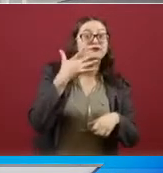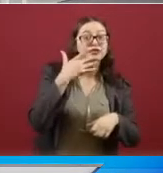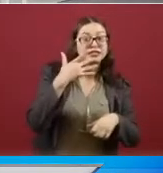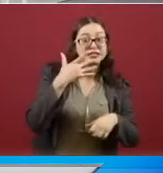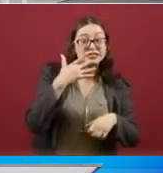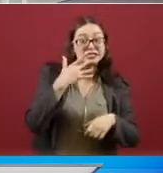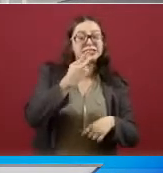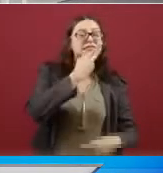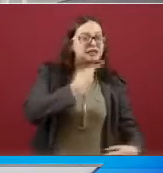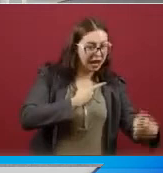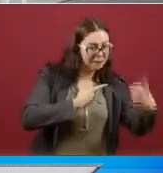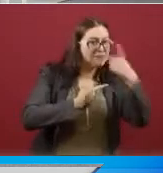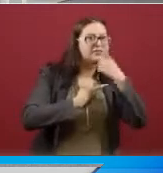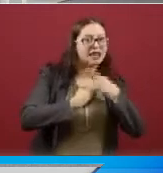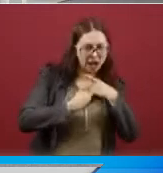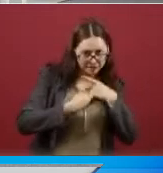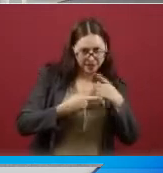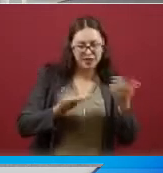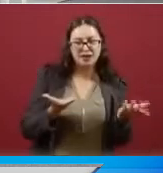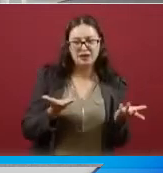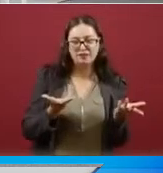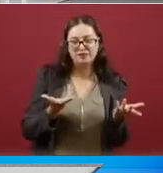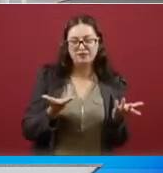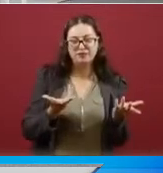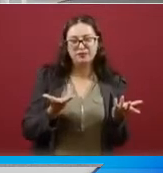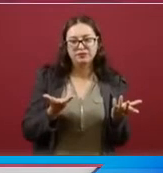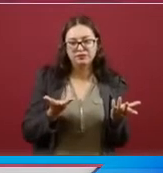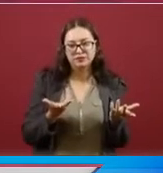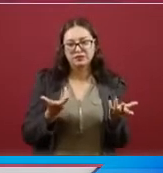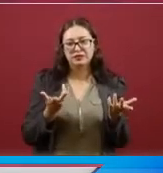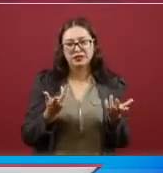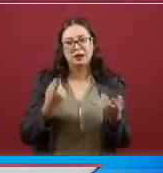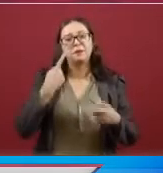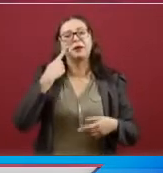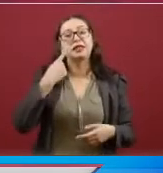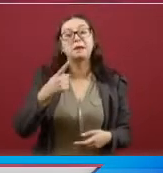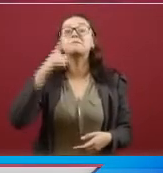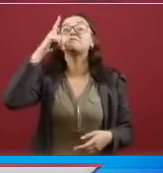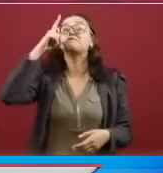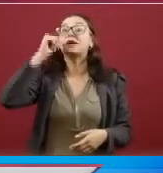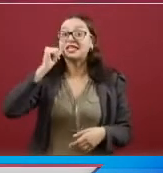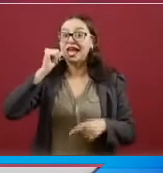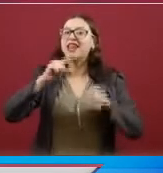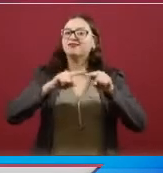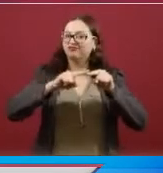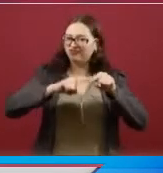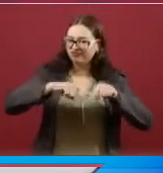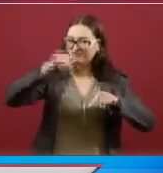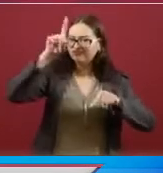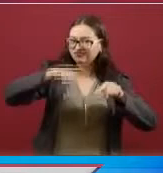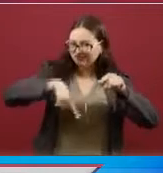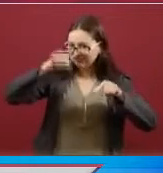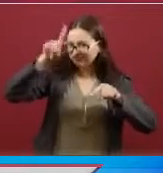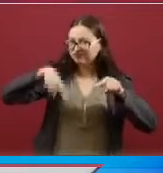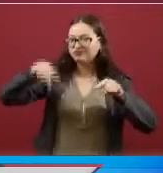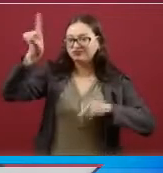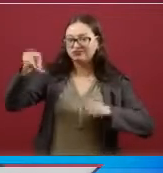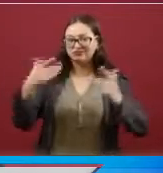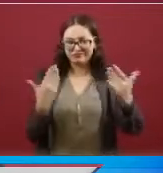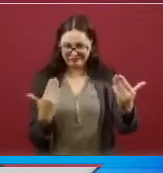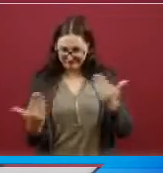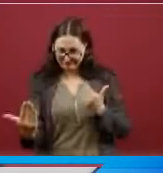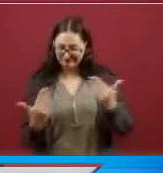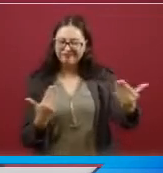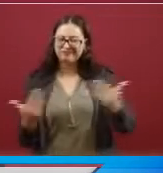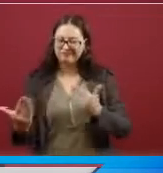pensando en mejorar las condiciones laborales de los trabajadores. Recuerda que durante el periodo conservador nunca existió un aumento salarial como el que ya se realizó